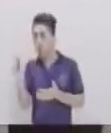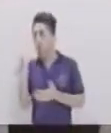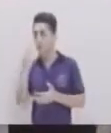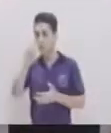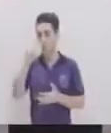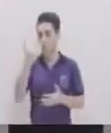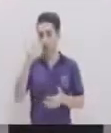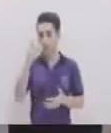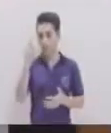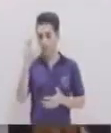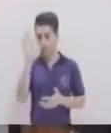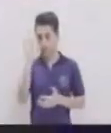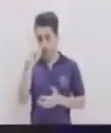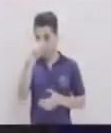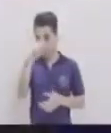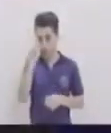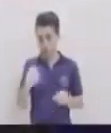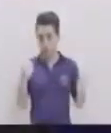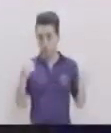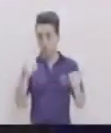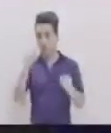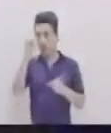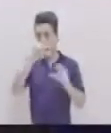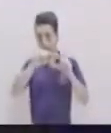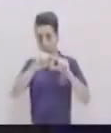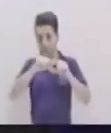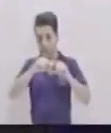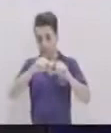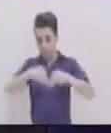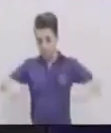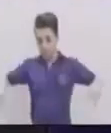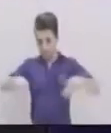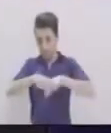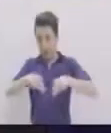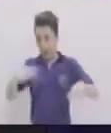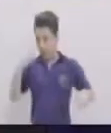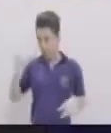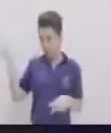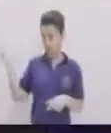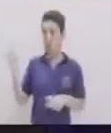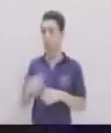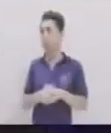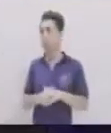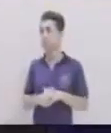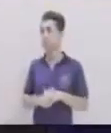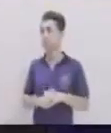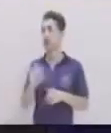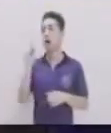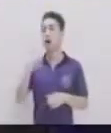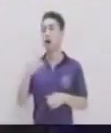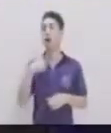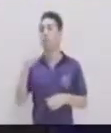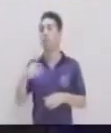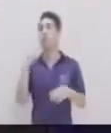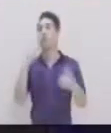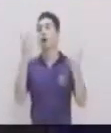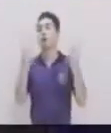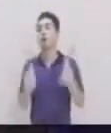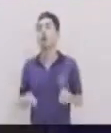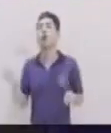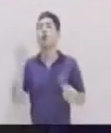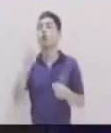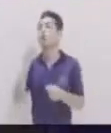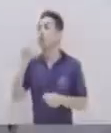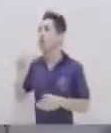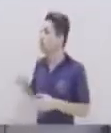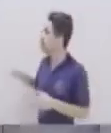no puedes utilizar tu regla, para poder trazar las siguientes barras. Muy bien. Entonces, para ello debemos de contar hasta dónde